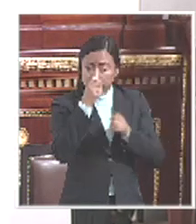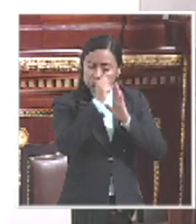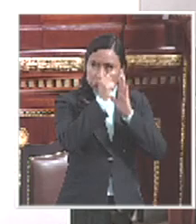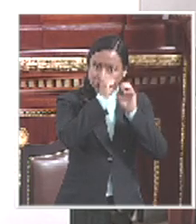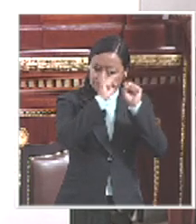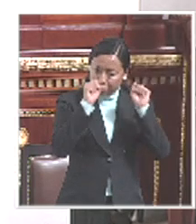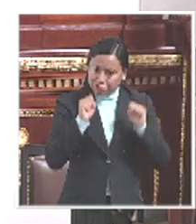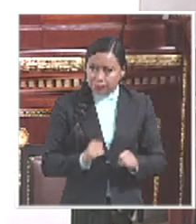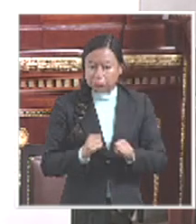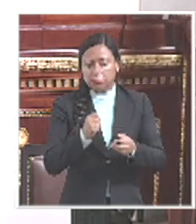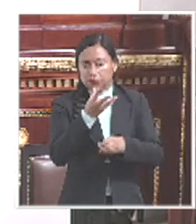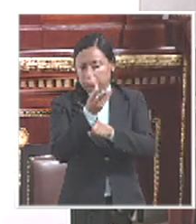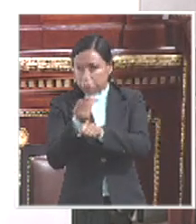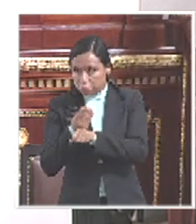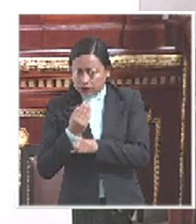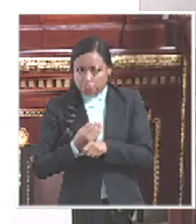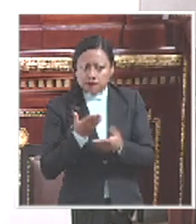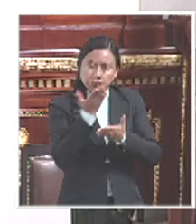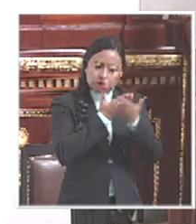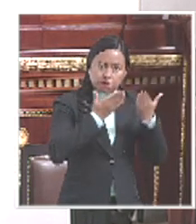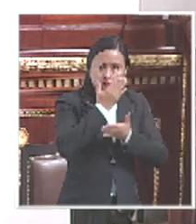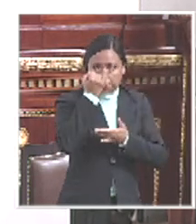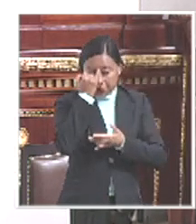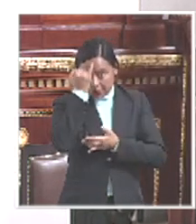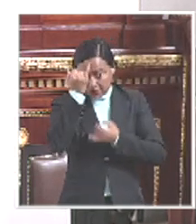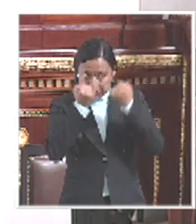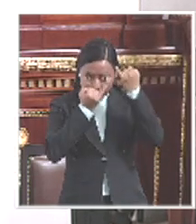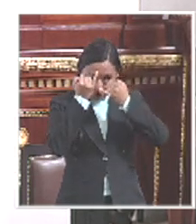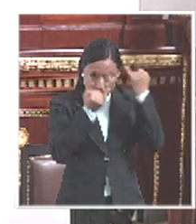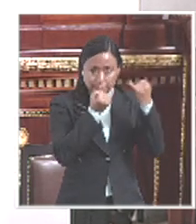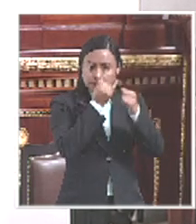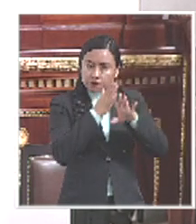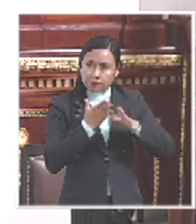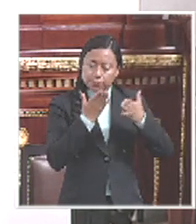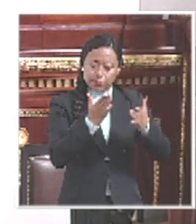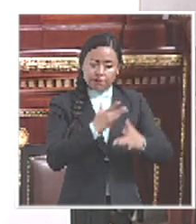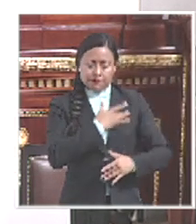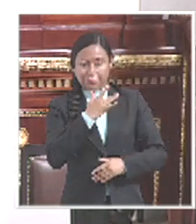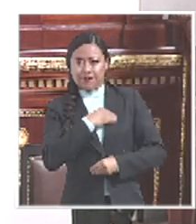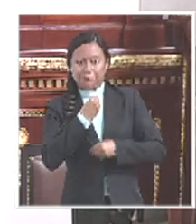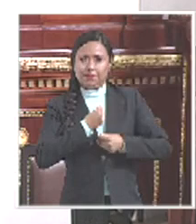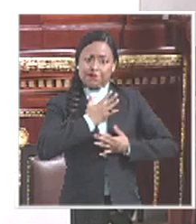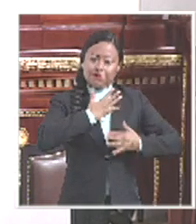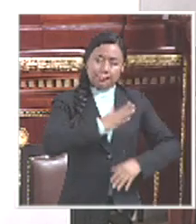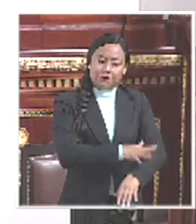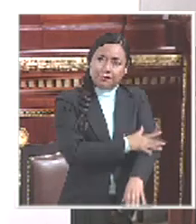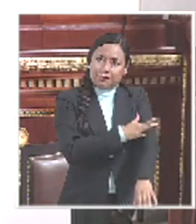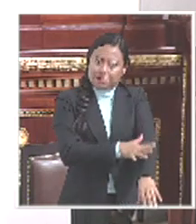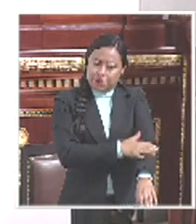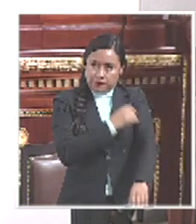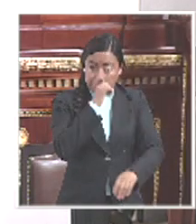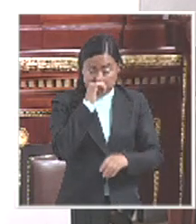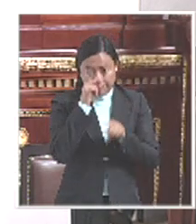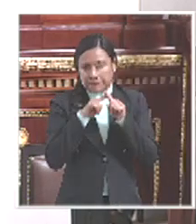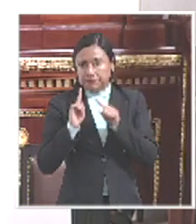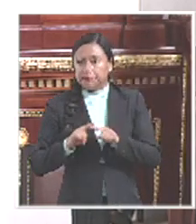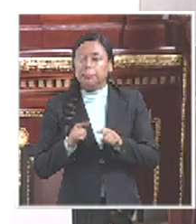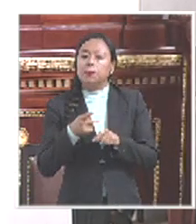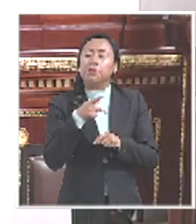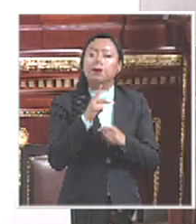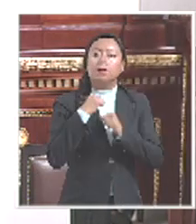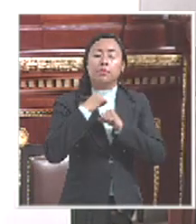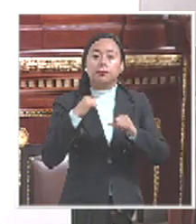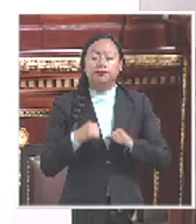compartir ideas, información, emociones y poder interactuar, pero como autoridades debemos considerar los